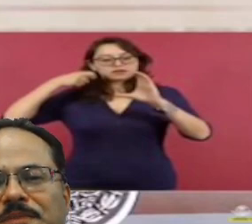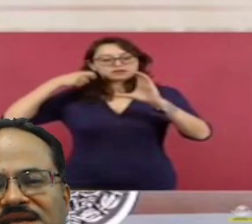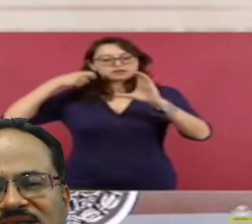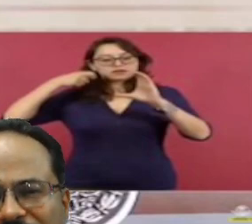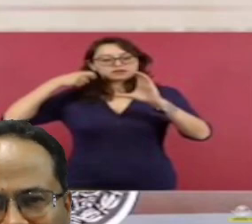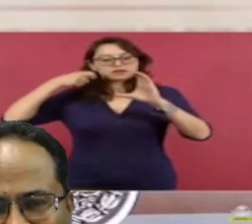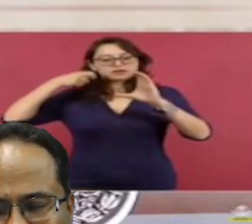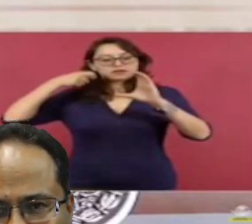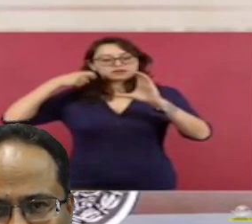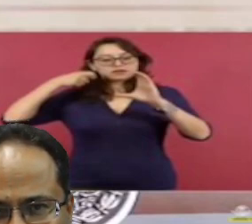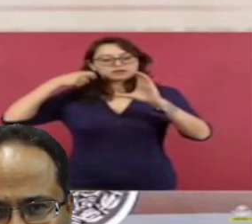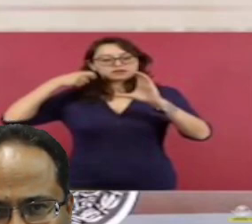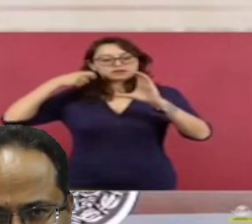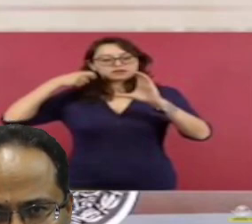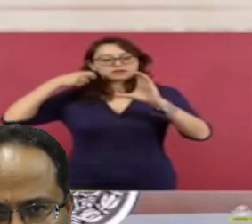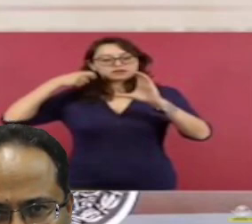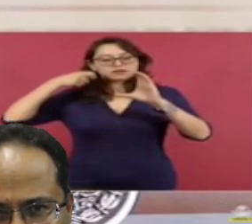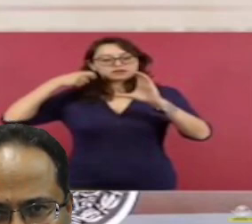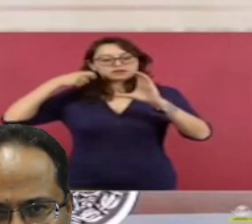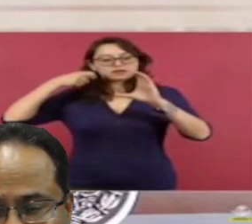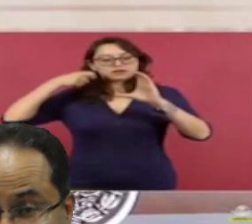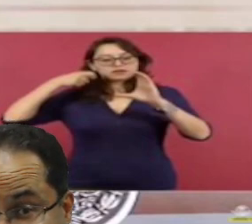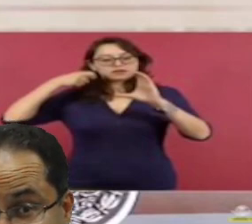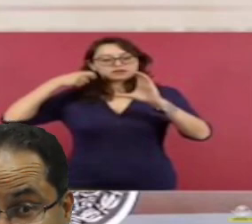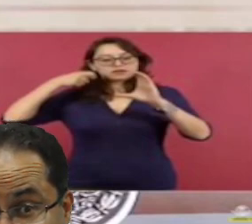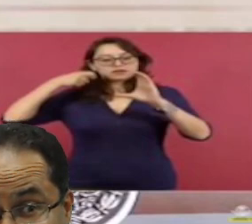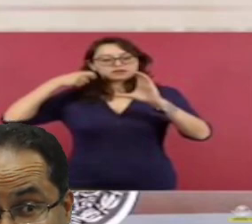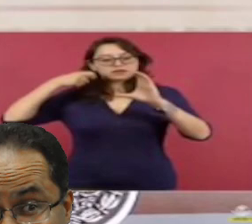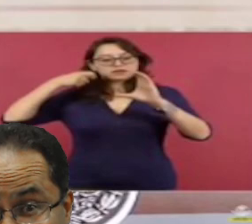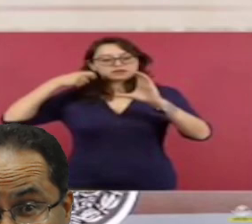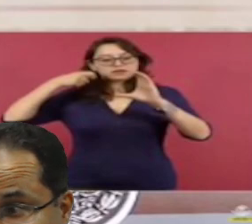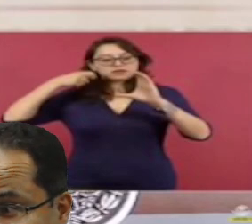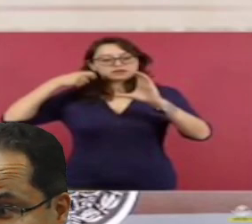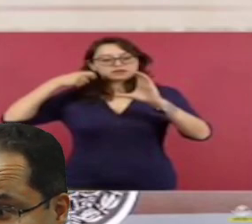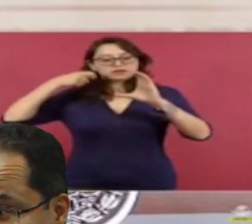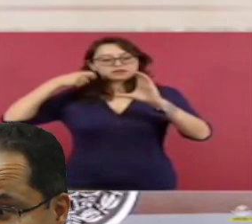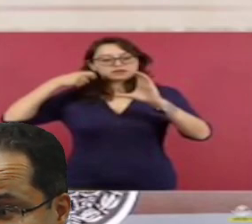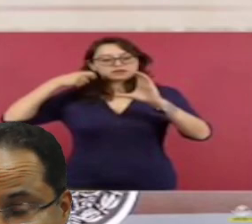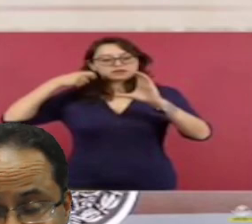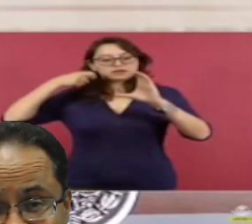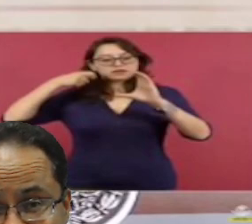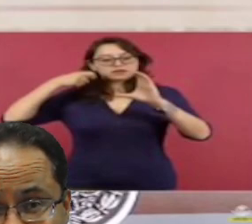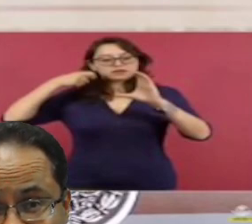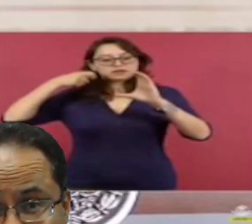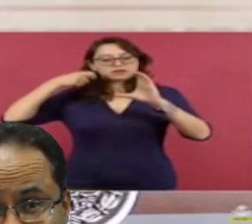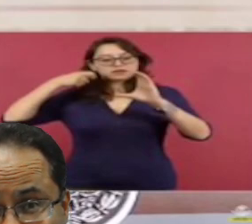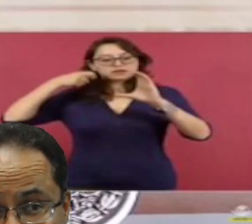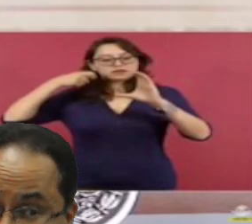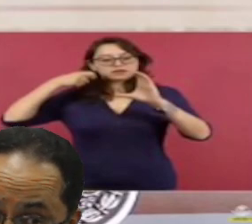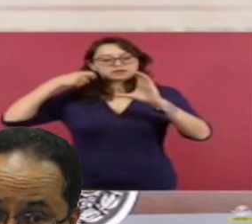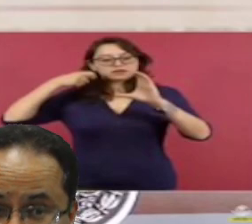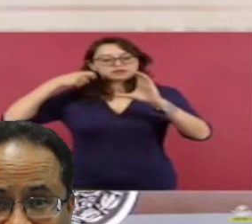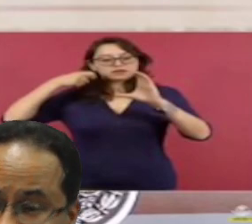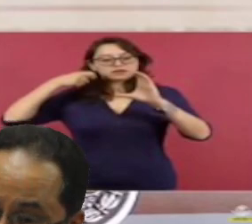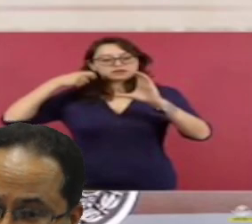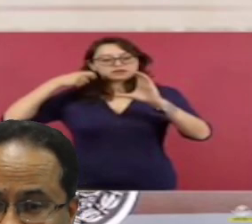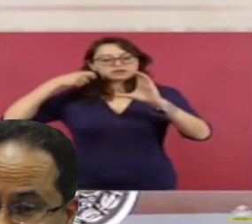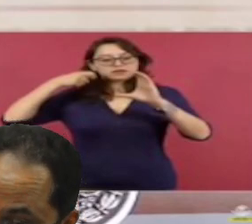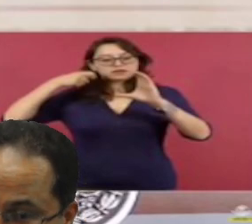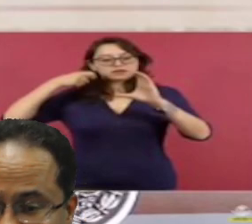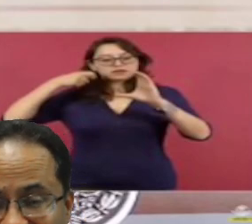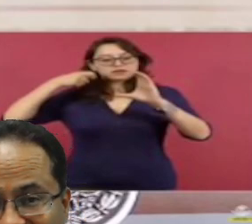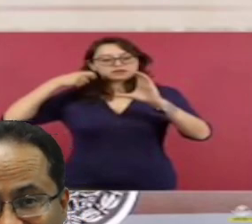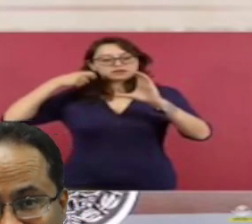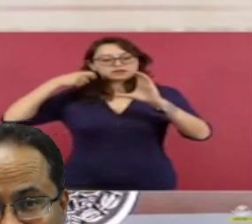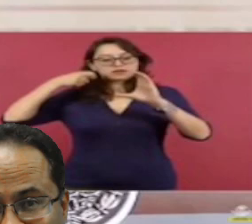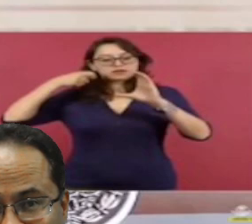ser comprensible ante la situación de que de de falta de alimentos y en seres básicos pues órale pues ya ni modo pues